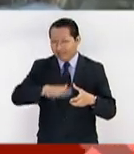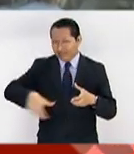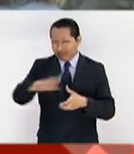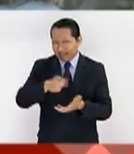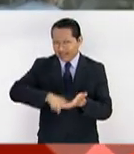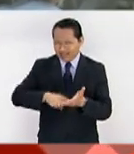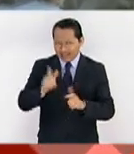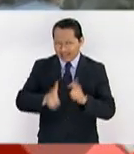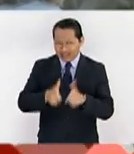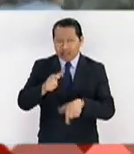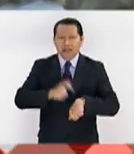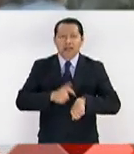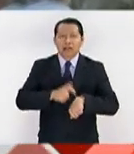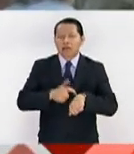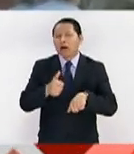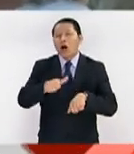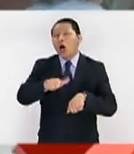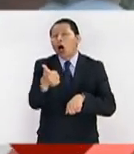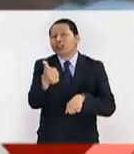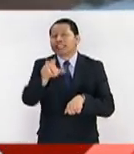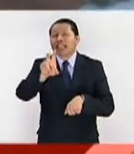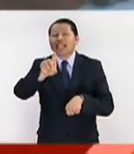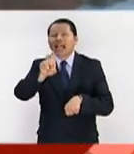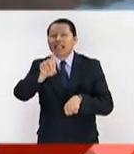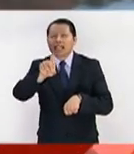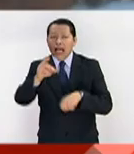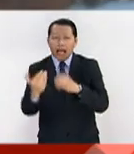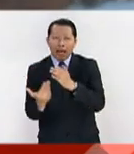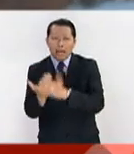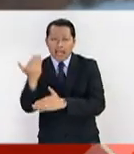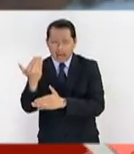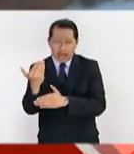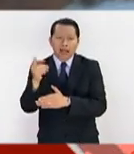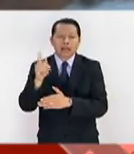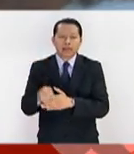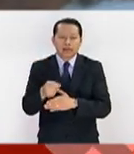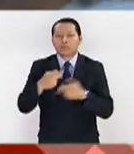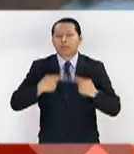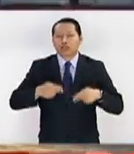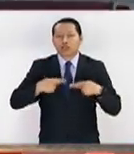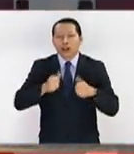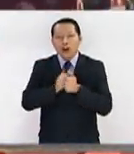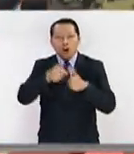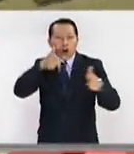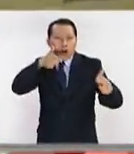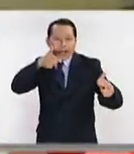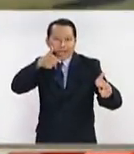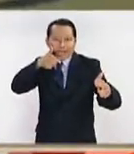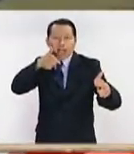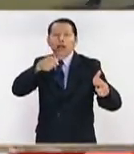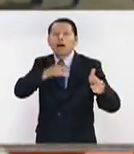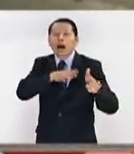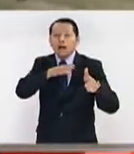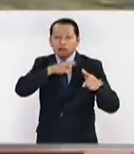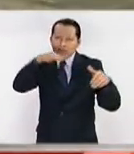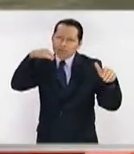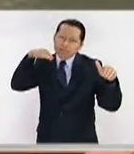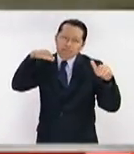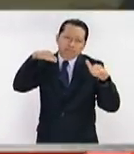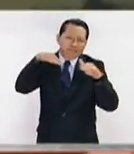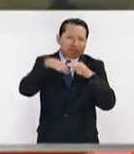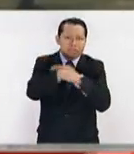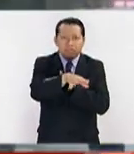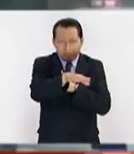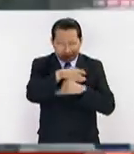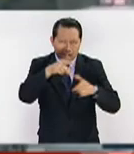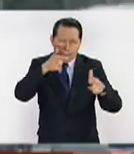Springs a las 11:30 horas, tiempo local, cuando un sujeto armado con un rifle de asalto ingresó a este recinto religioso